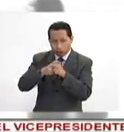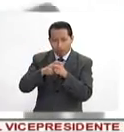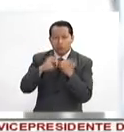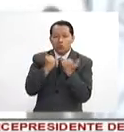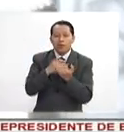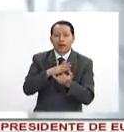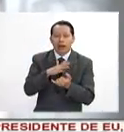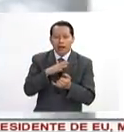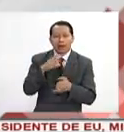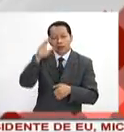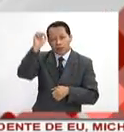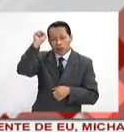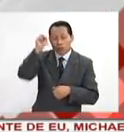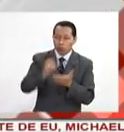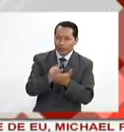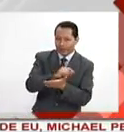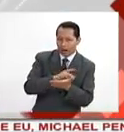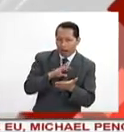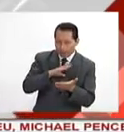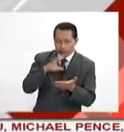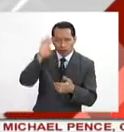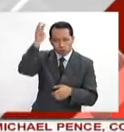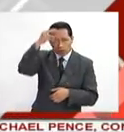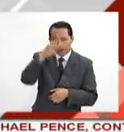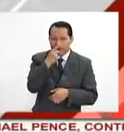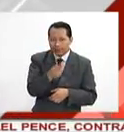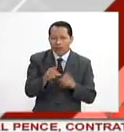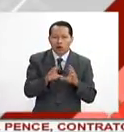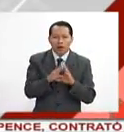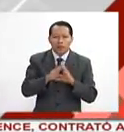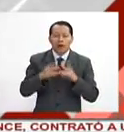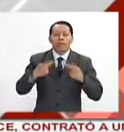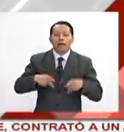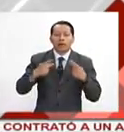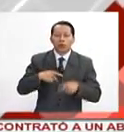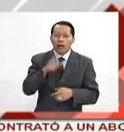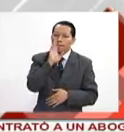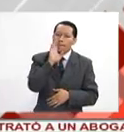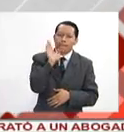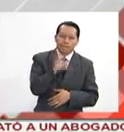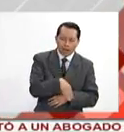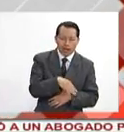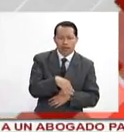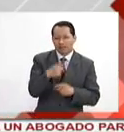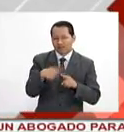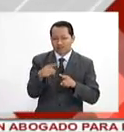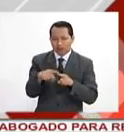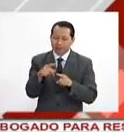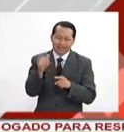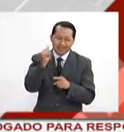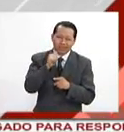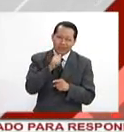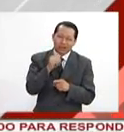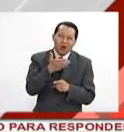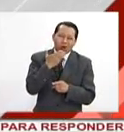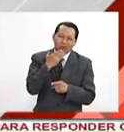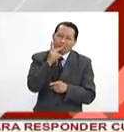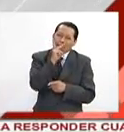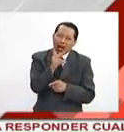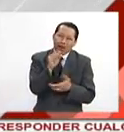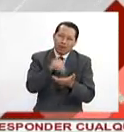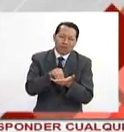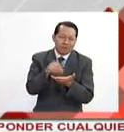través de su cuenta de Twitter, el presidente de Estados Unidos, Donald Trump, calificó de gente mala y conflictiva, términos que él suele usar, muy comunes,